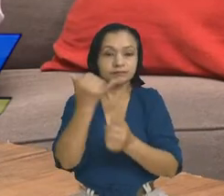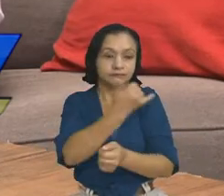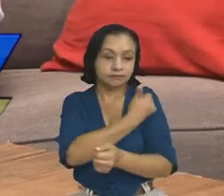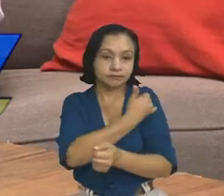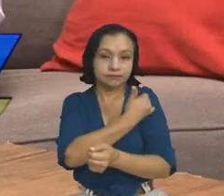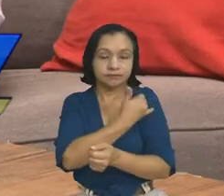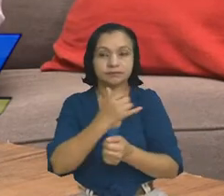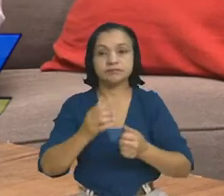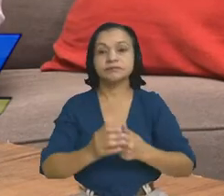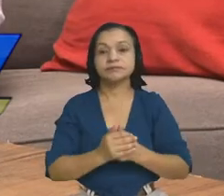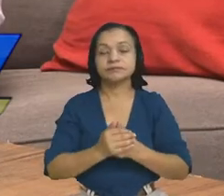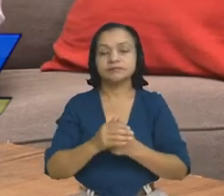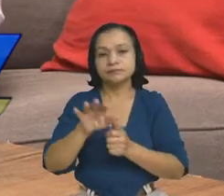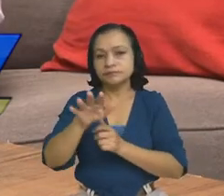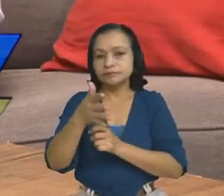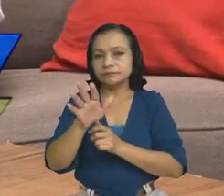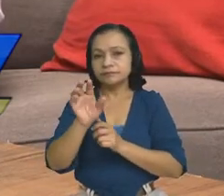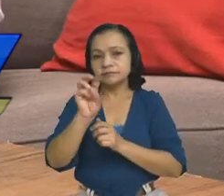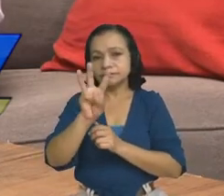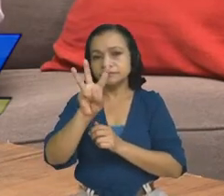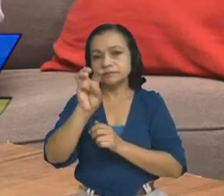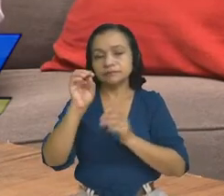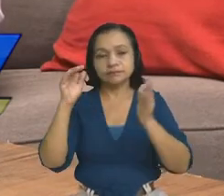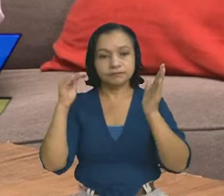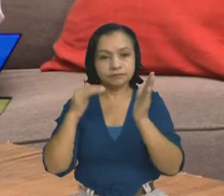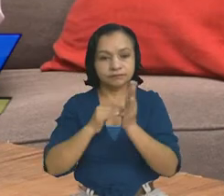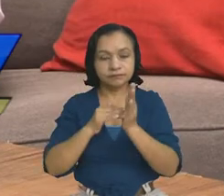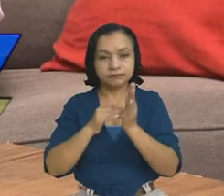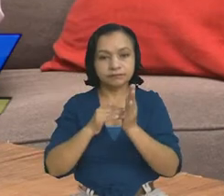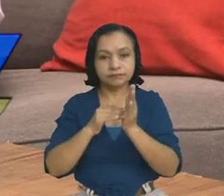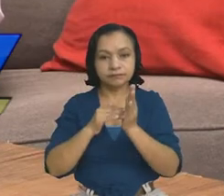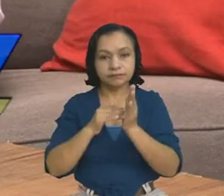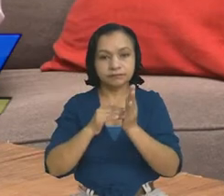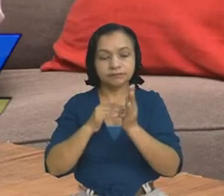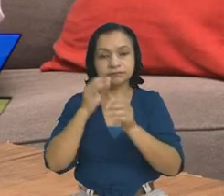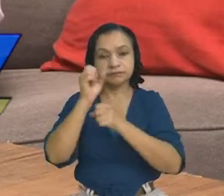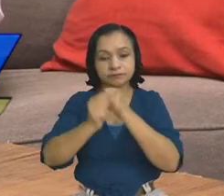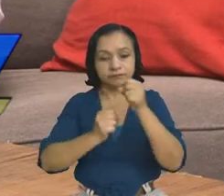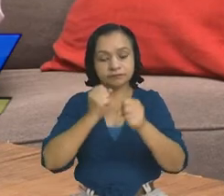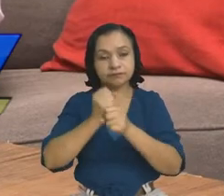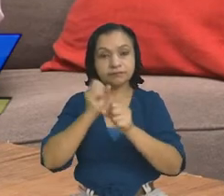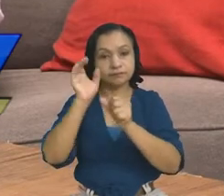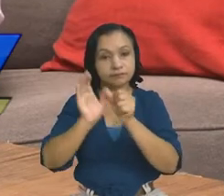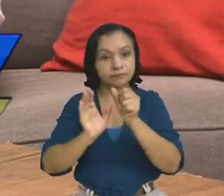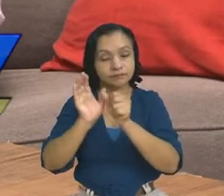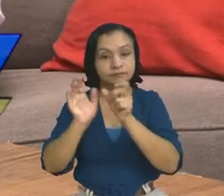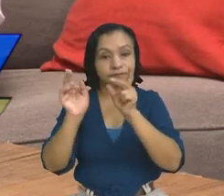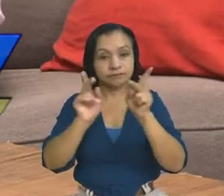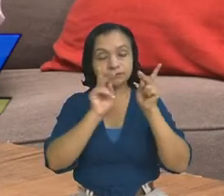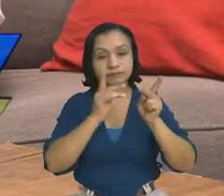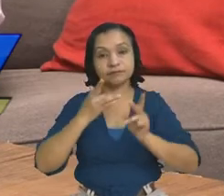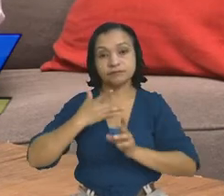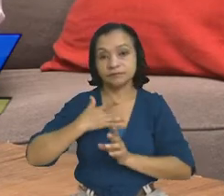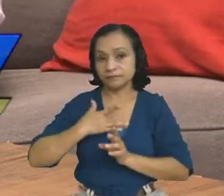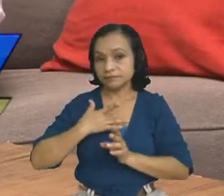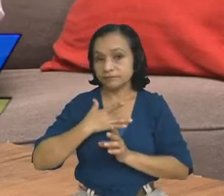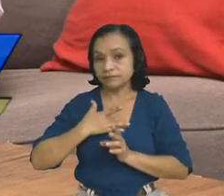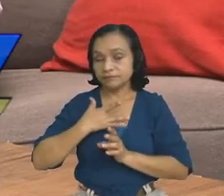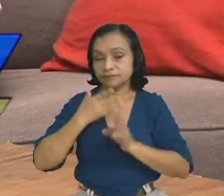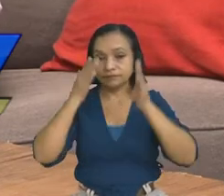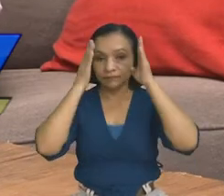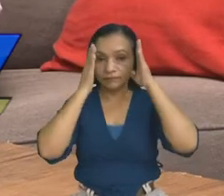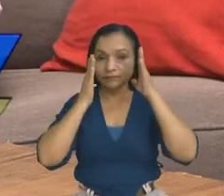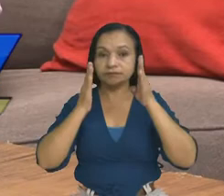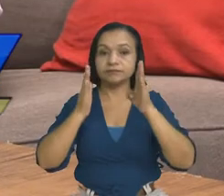hasta aproximadamente unas 30.000 y tantas consultas anuales para personas que necesiten este tipo de